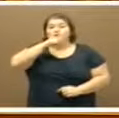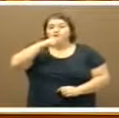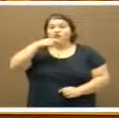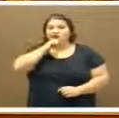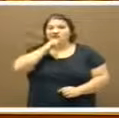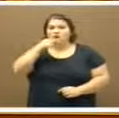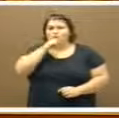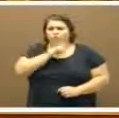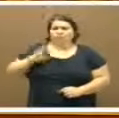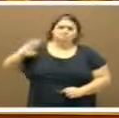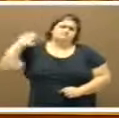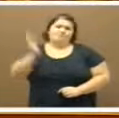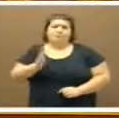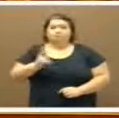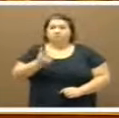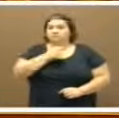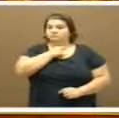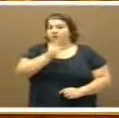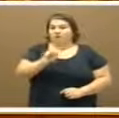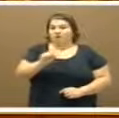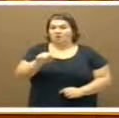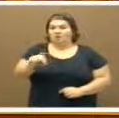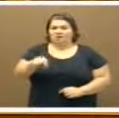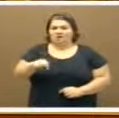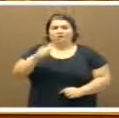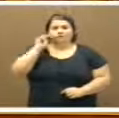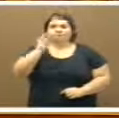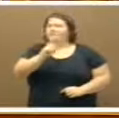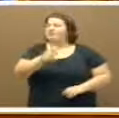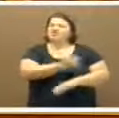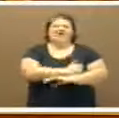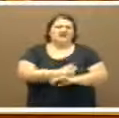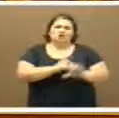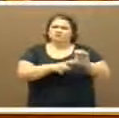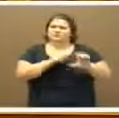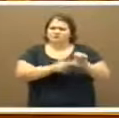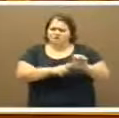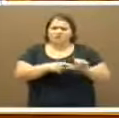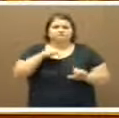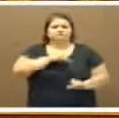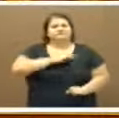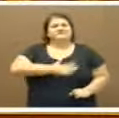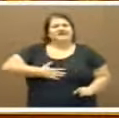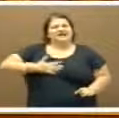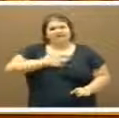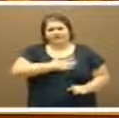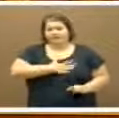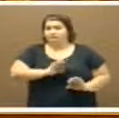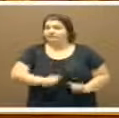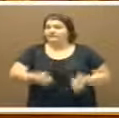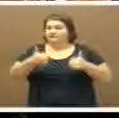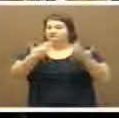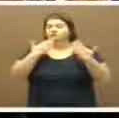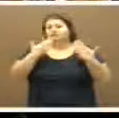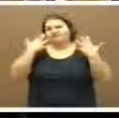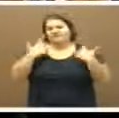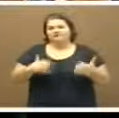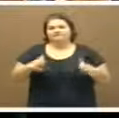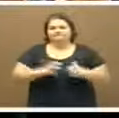Pues yo no quiero que nos pongan notas en un sitio en el que no la deben poner y que sean los ciudadanos extremeños, los que estén medianamente satisfechos con lo que se hace. Nada más y muchas gracias.